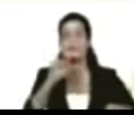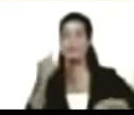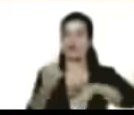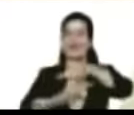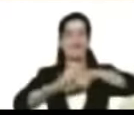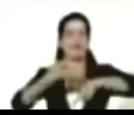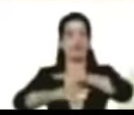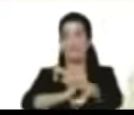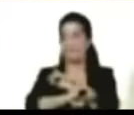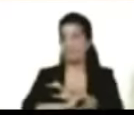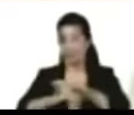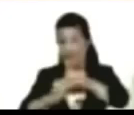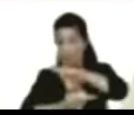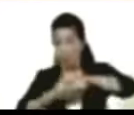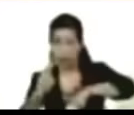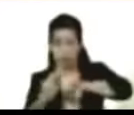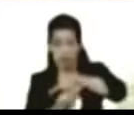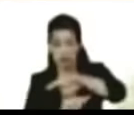bolivariana fuera